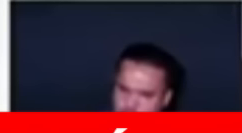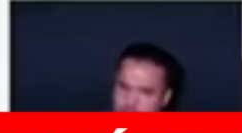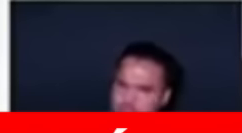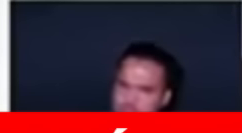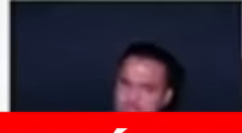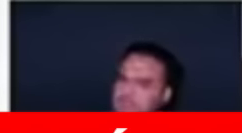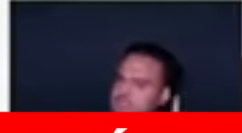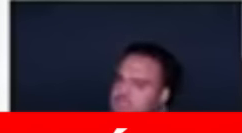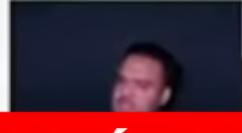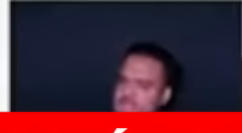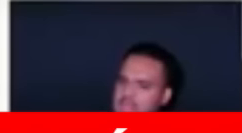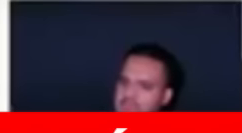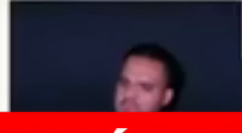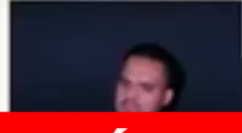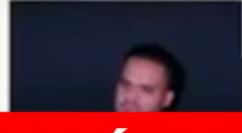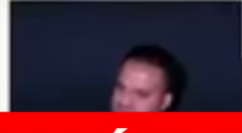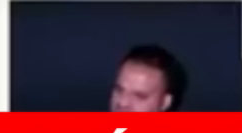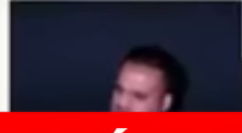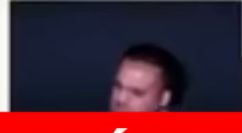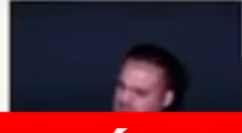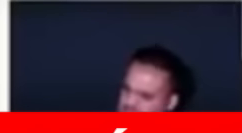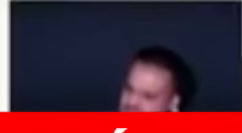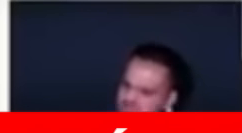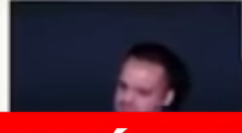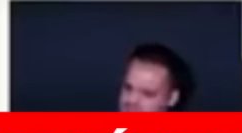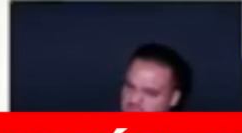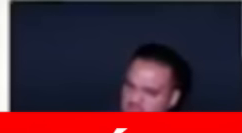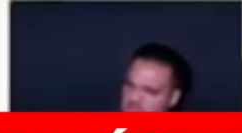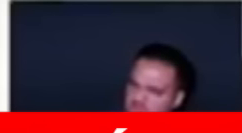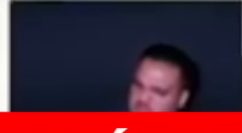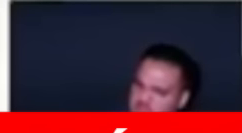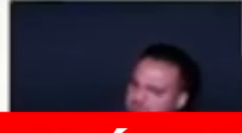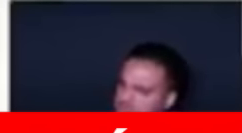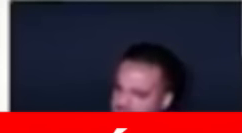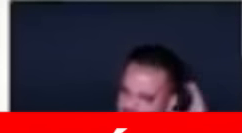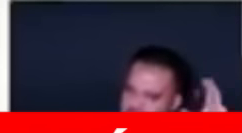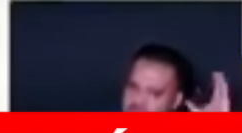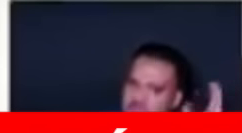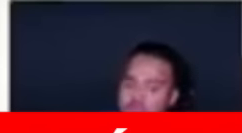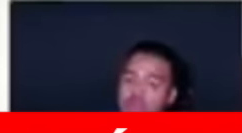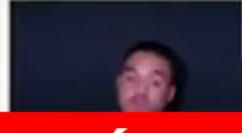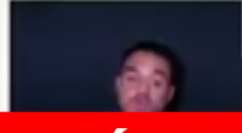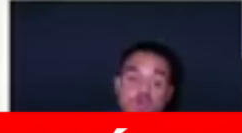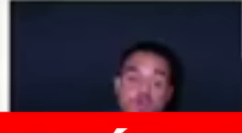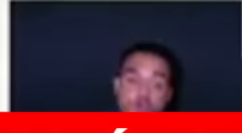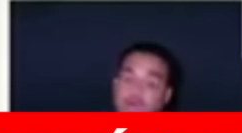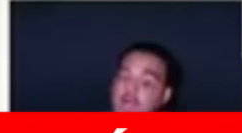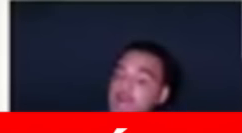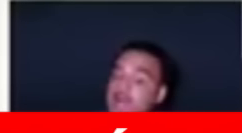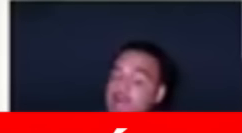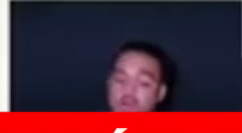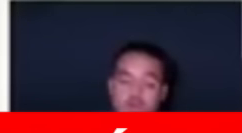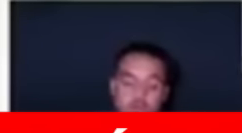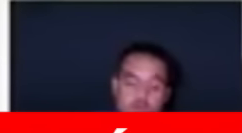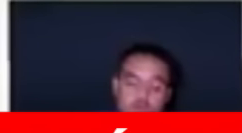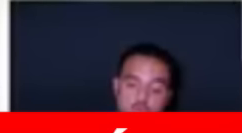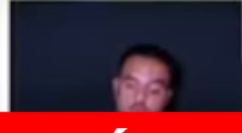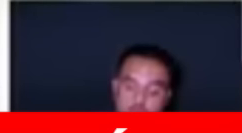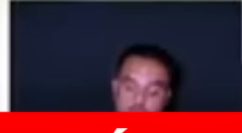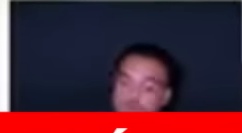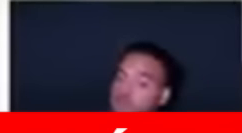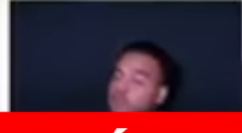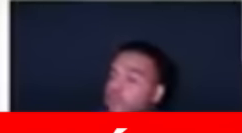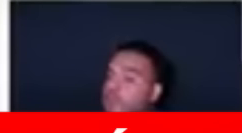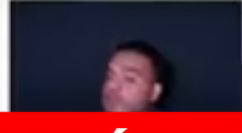con determinación, con todo, a esos criminales, yo hago votos para que más pronto que tarde